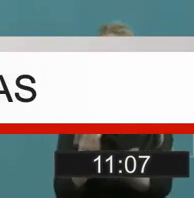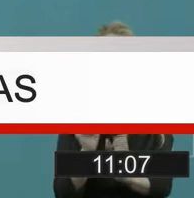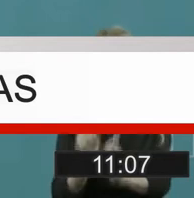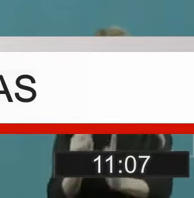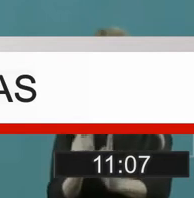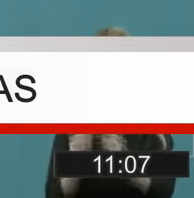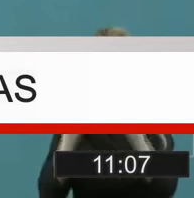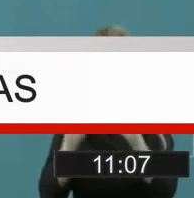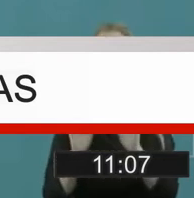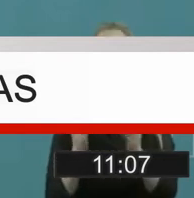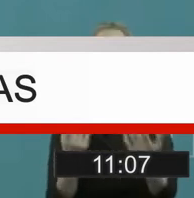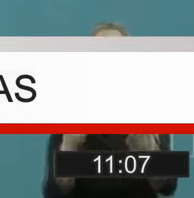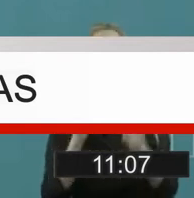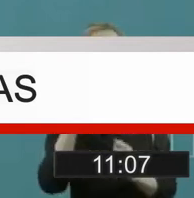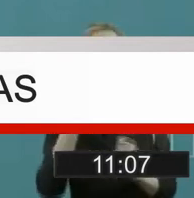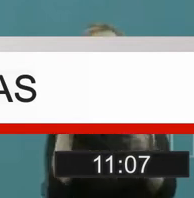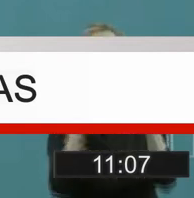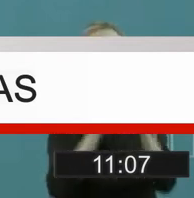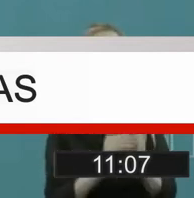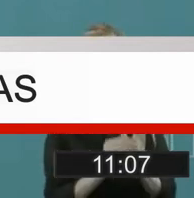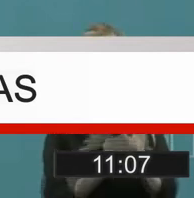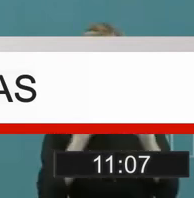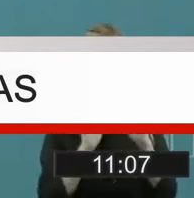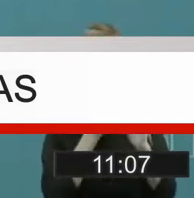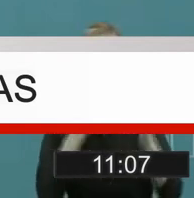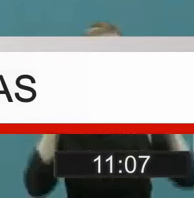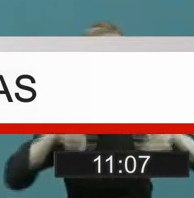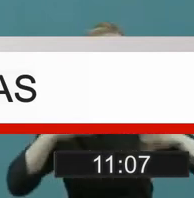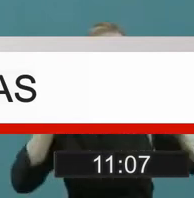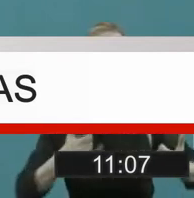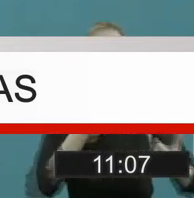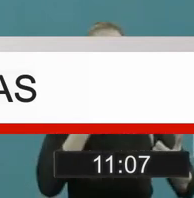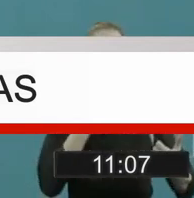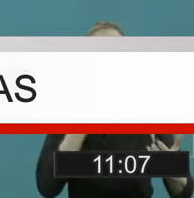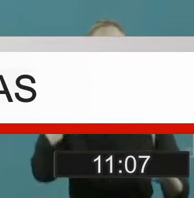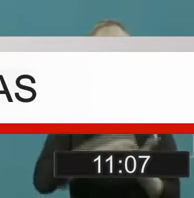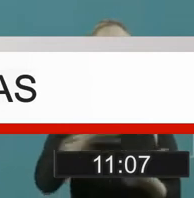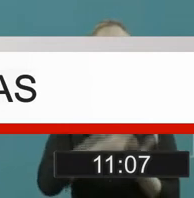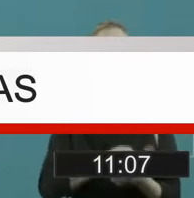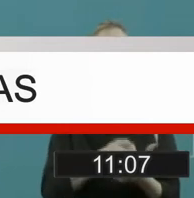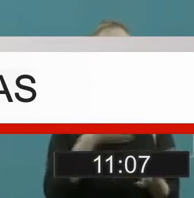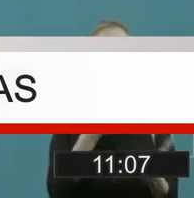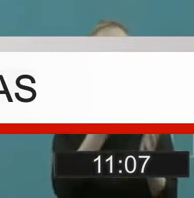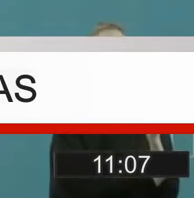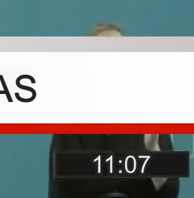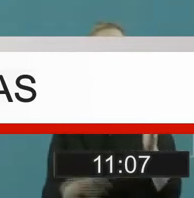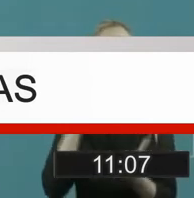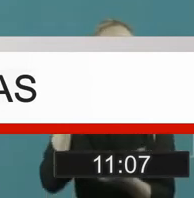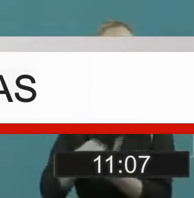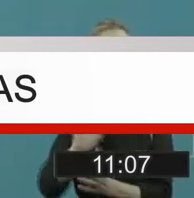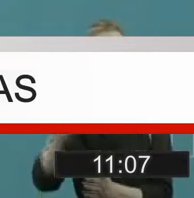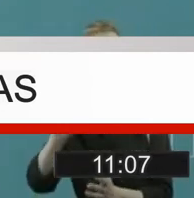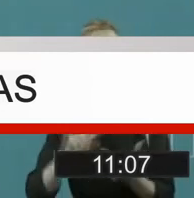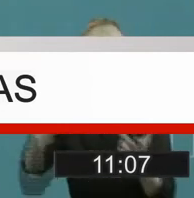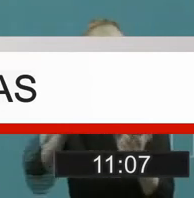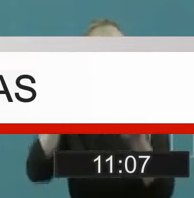que anotarse, ya sea porque tienen tarifa social y entonces, por lo tanto, van a seguir recibiendo el subsidio, o porque están en la